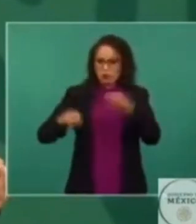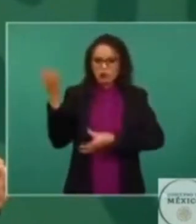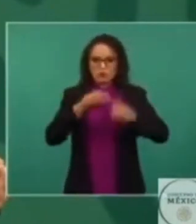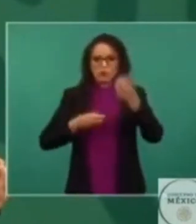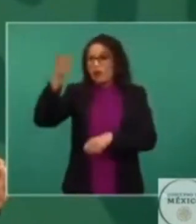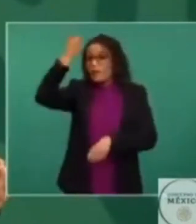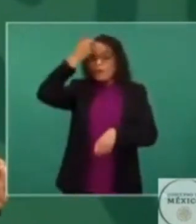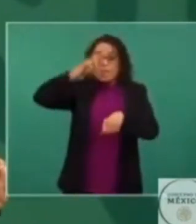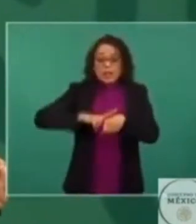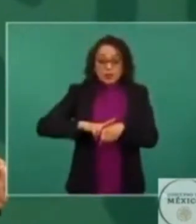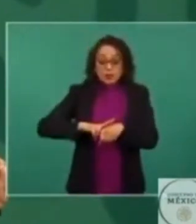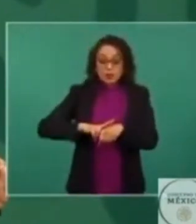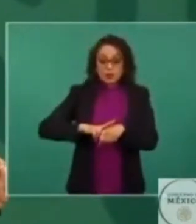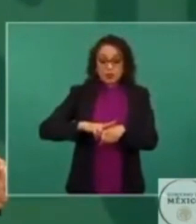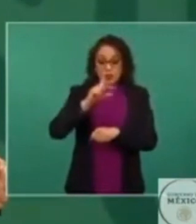rectores.